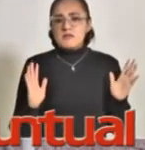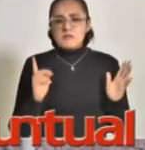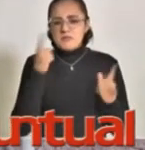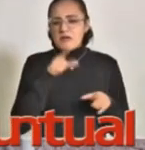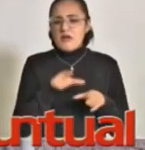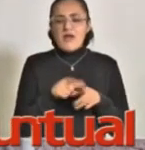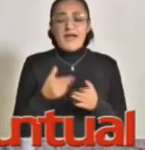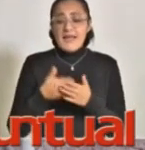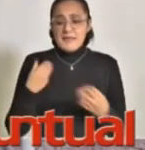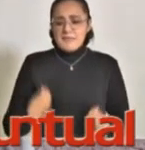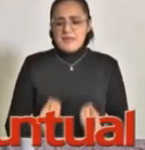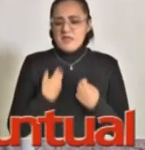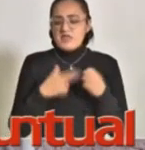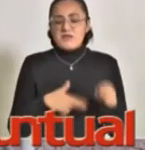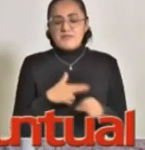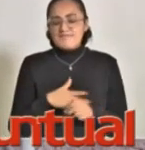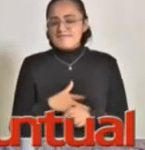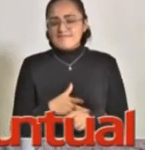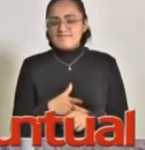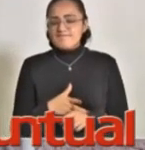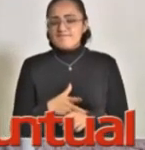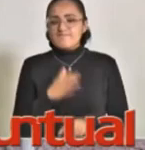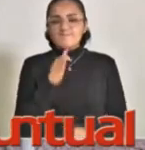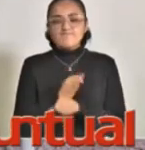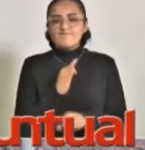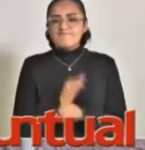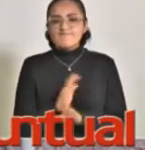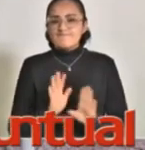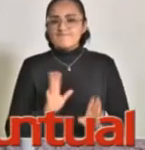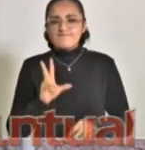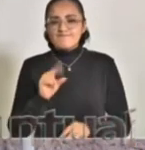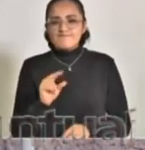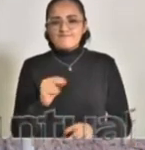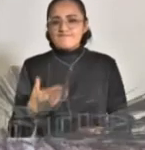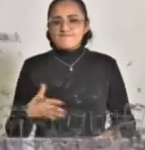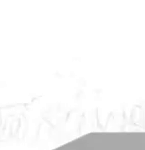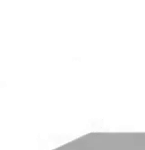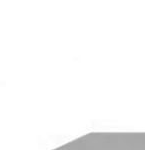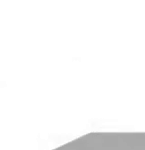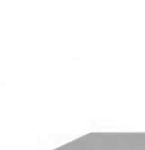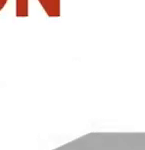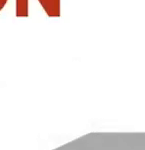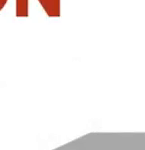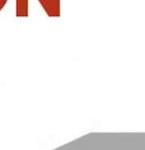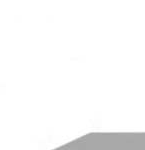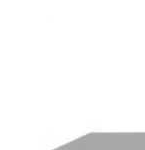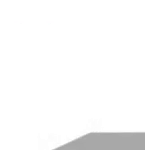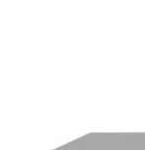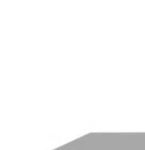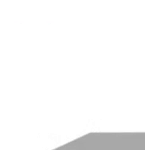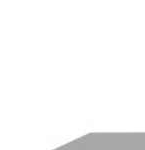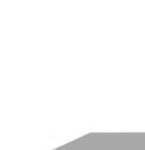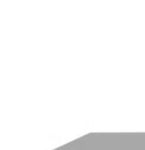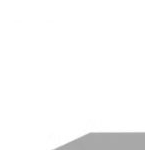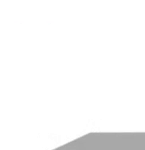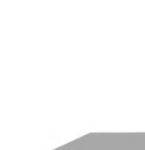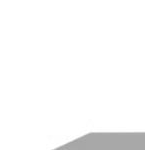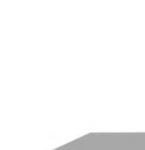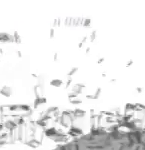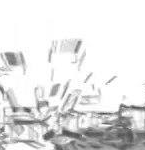poder actuar como si las cosas estuvieran resueltas. El poder de la información.